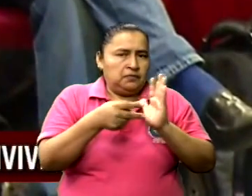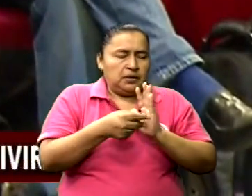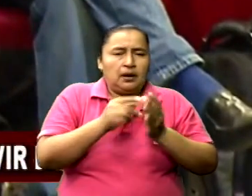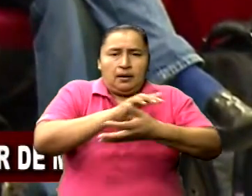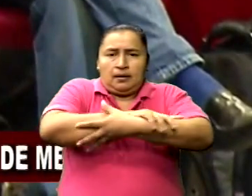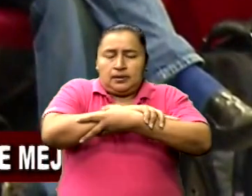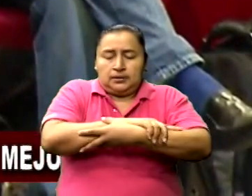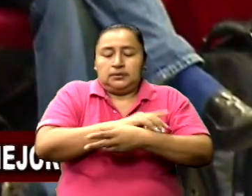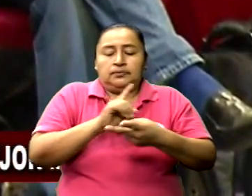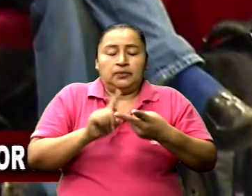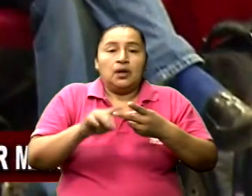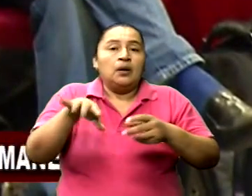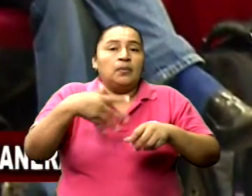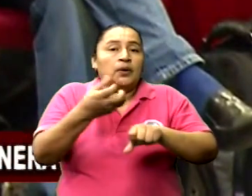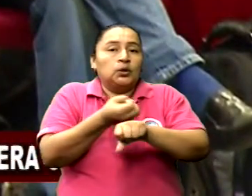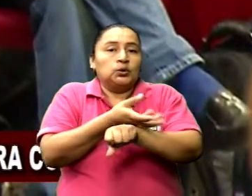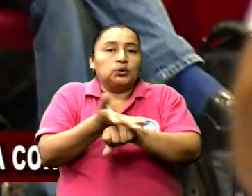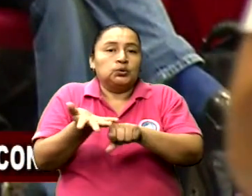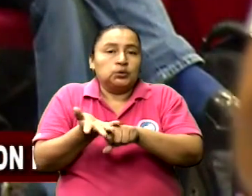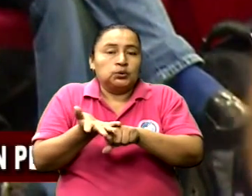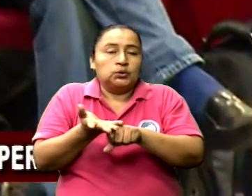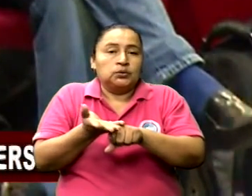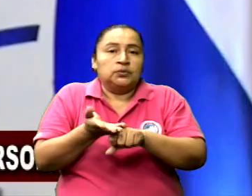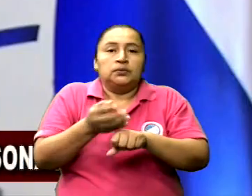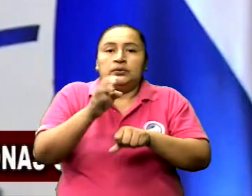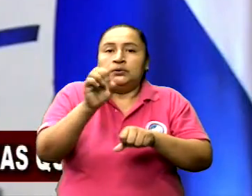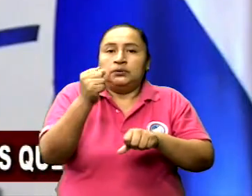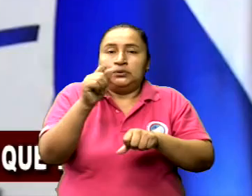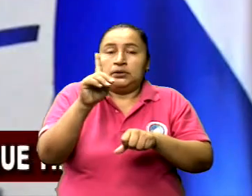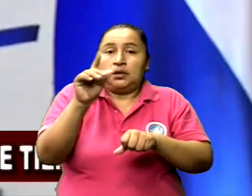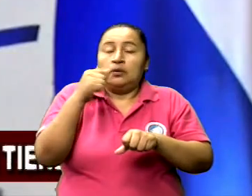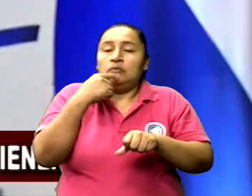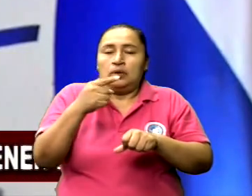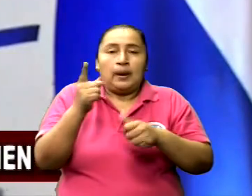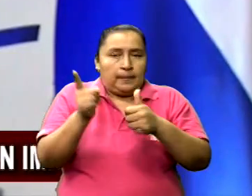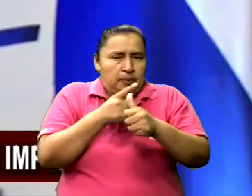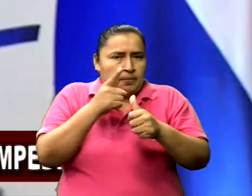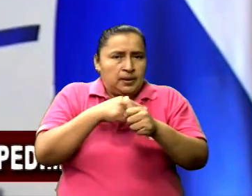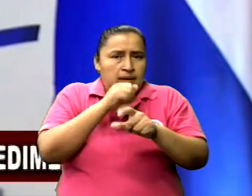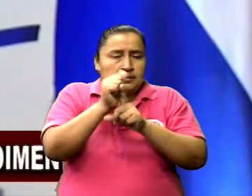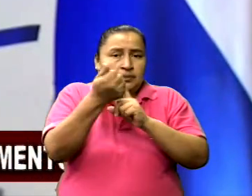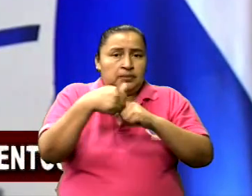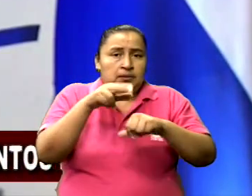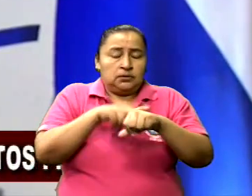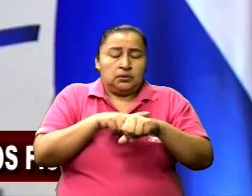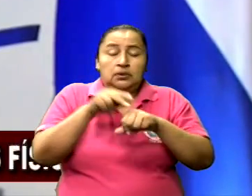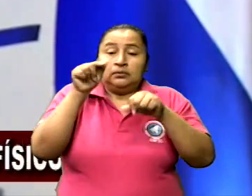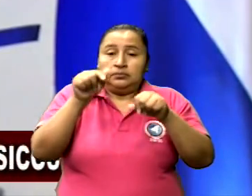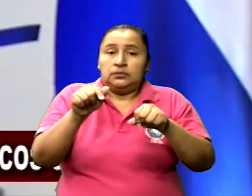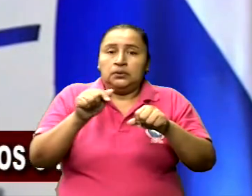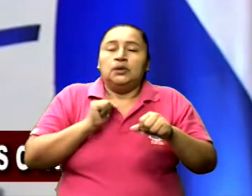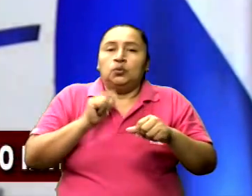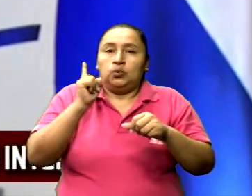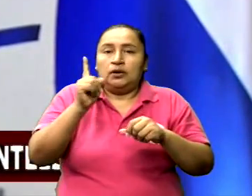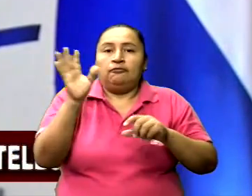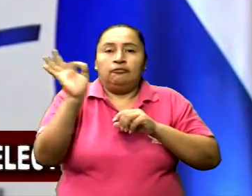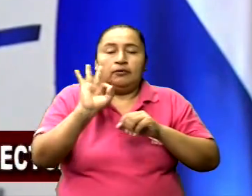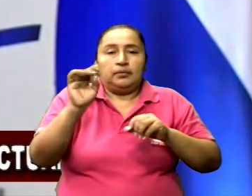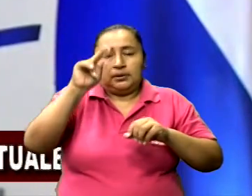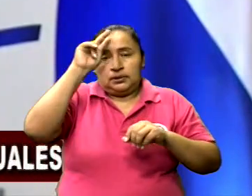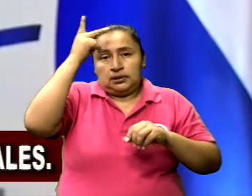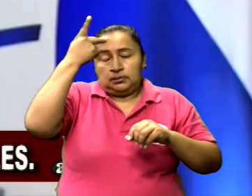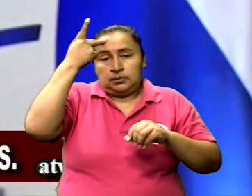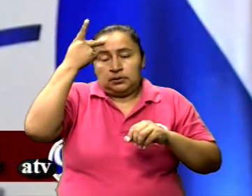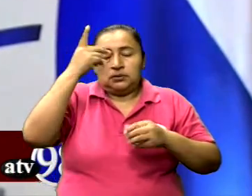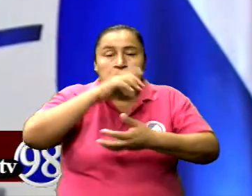El Consejo de Estado, que fue nuestra primera Asamblea Nacional, el Consejo de Estado, era una expresión de la política